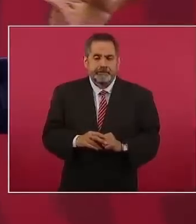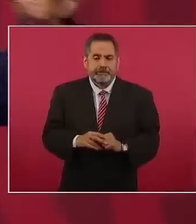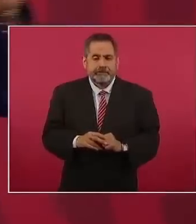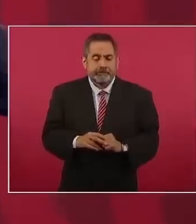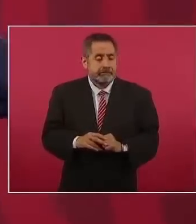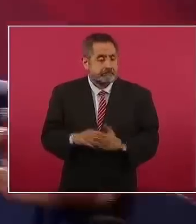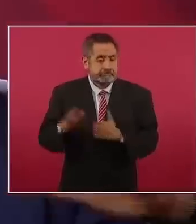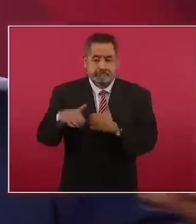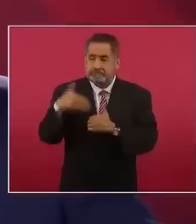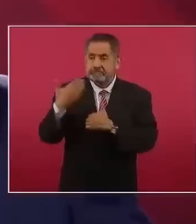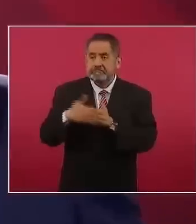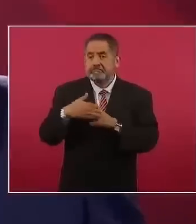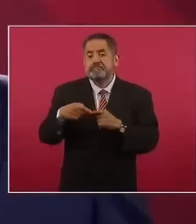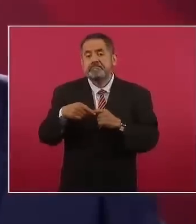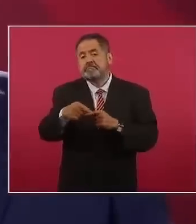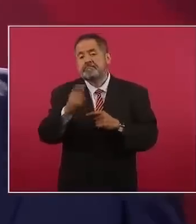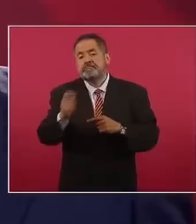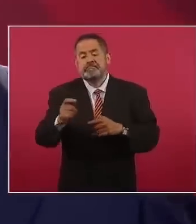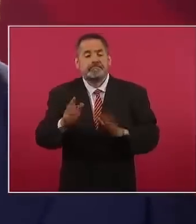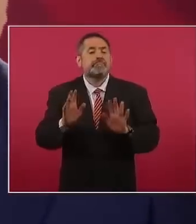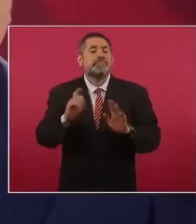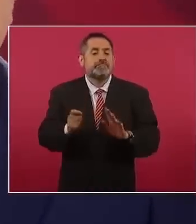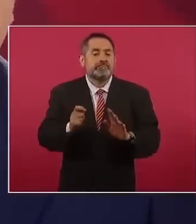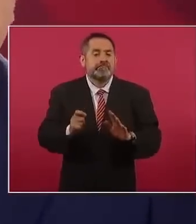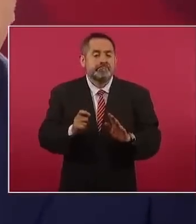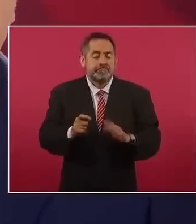va a haber de mi parte